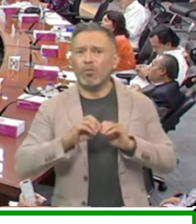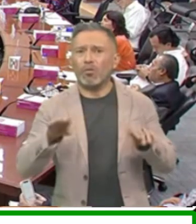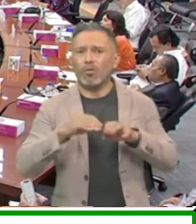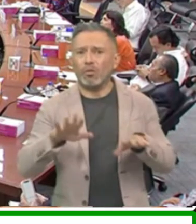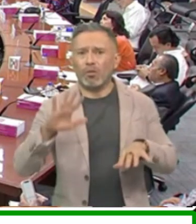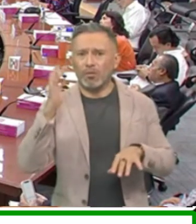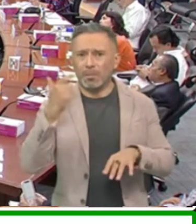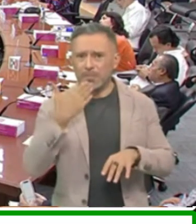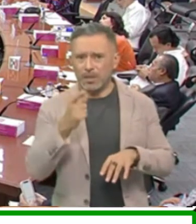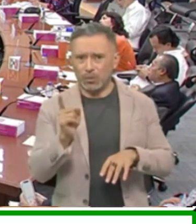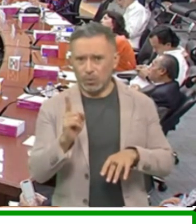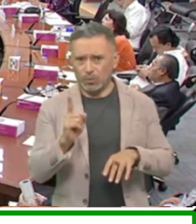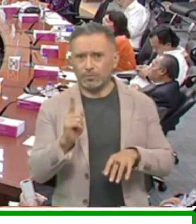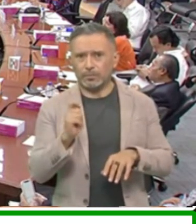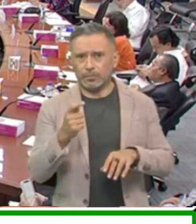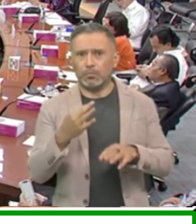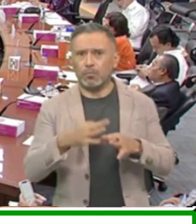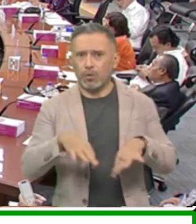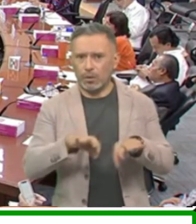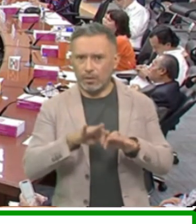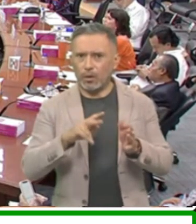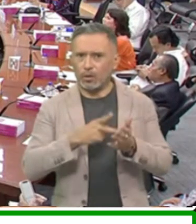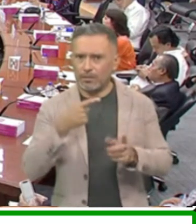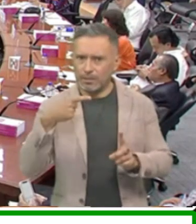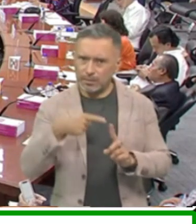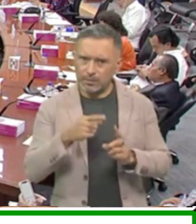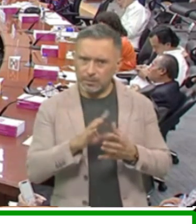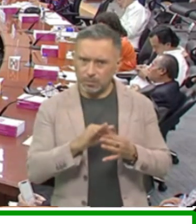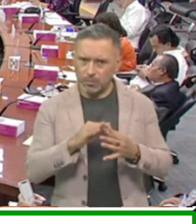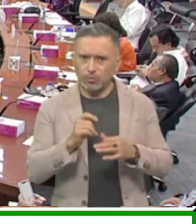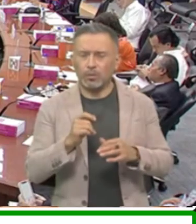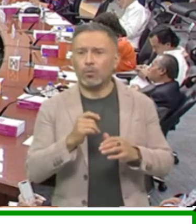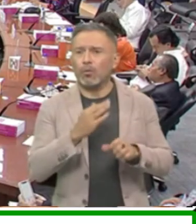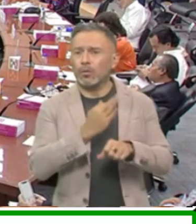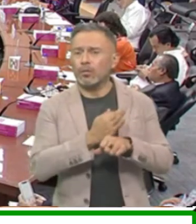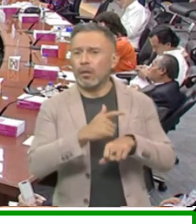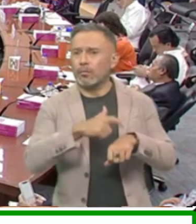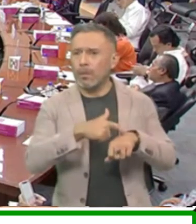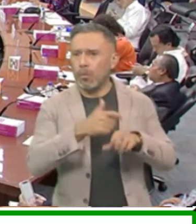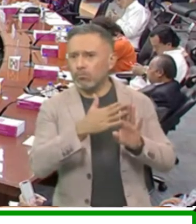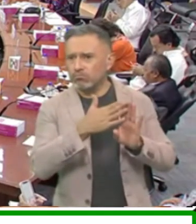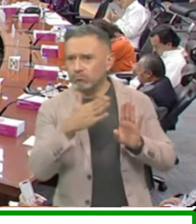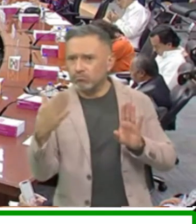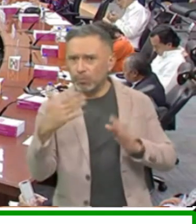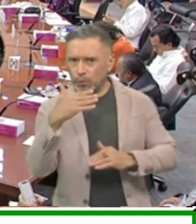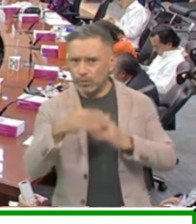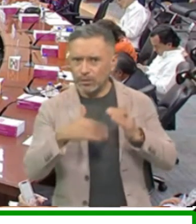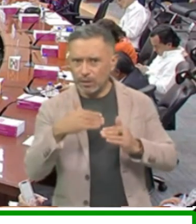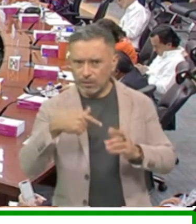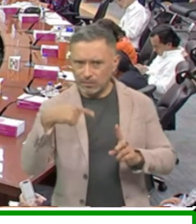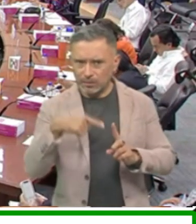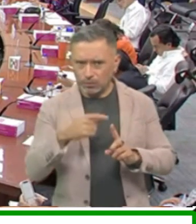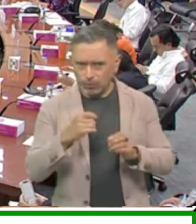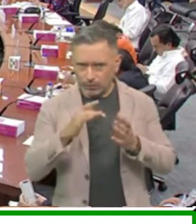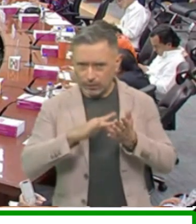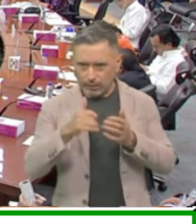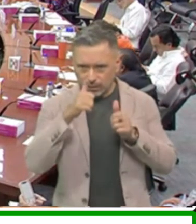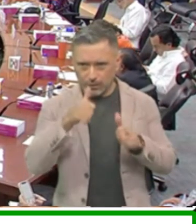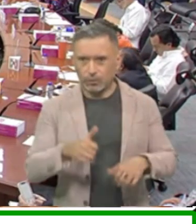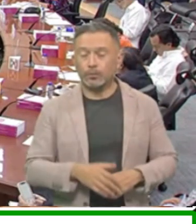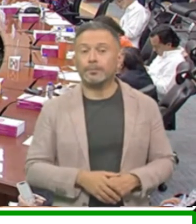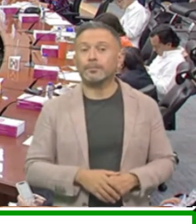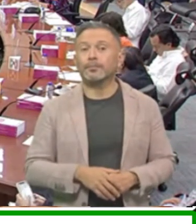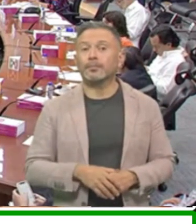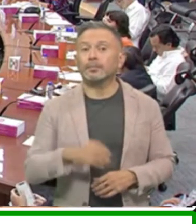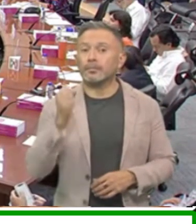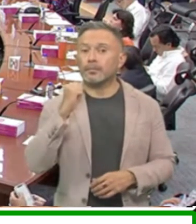que es importante reiterar la importancia del tiempo procesal en el que estamos. Por su atención, muchas gracias. Gracias, senador Emilio